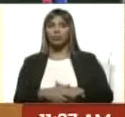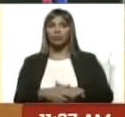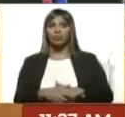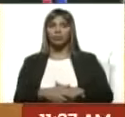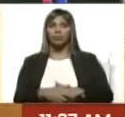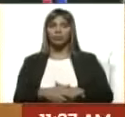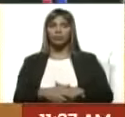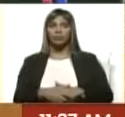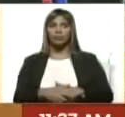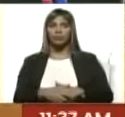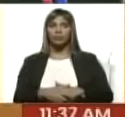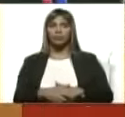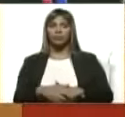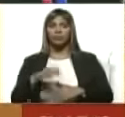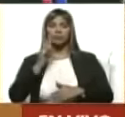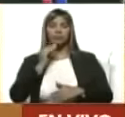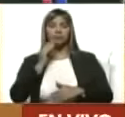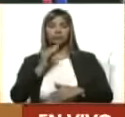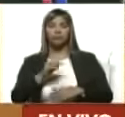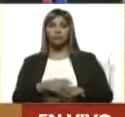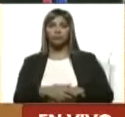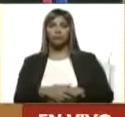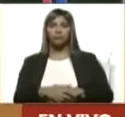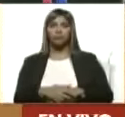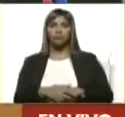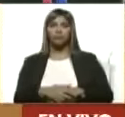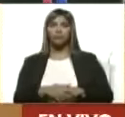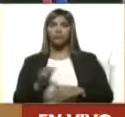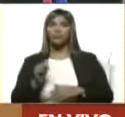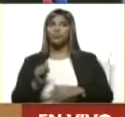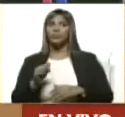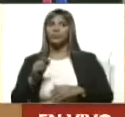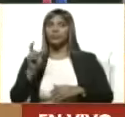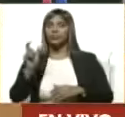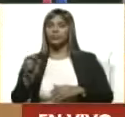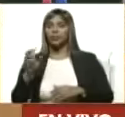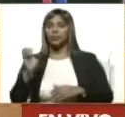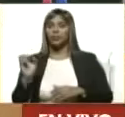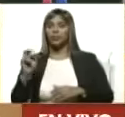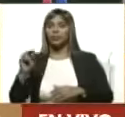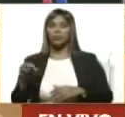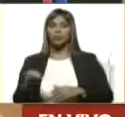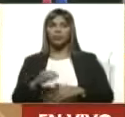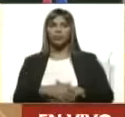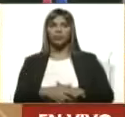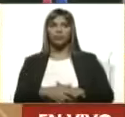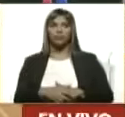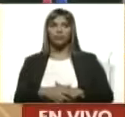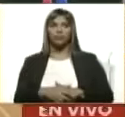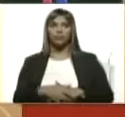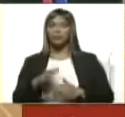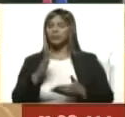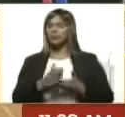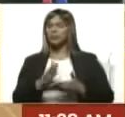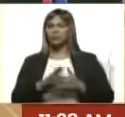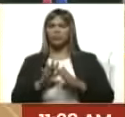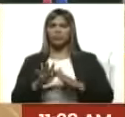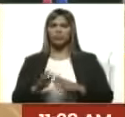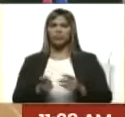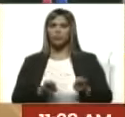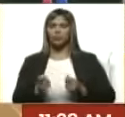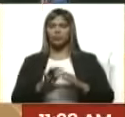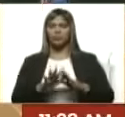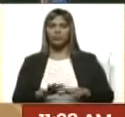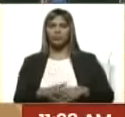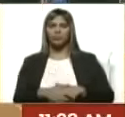Experto. El maestro de las trampas electorales aquí en Venezuela era Enrique Mendoza. Y siempre se manejaba así.